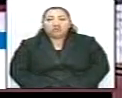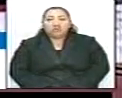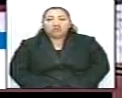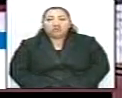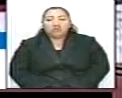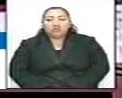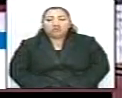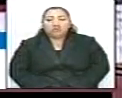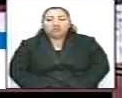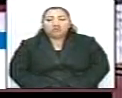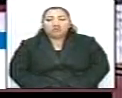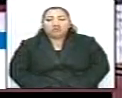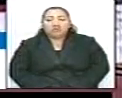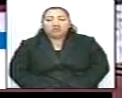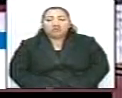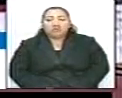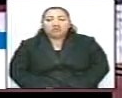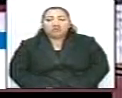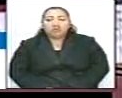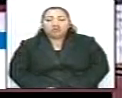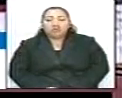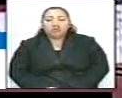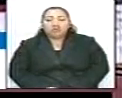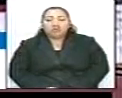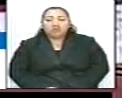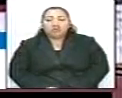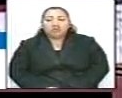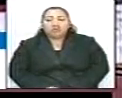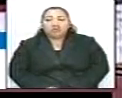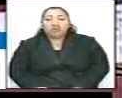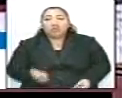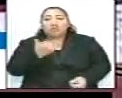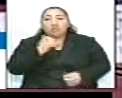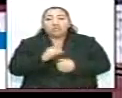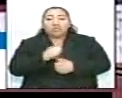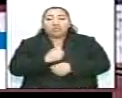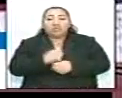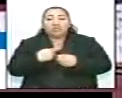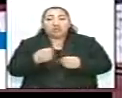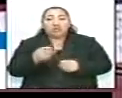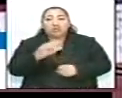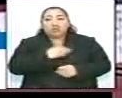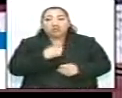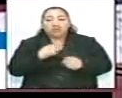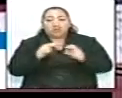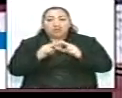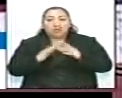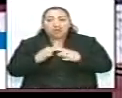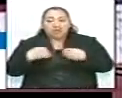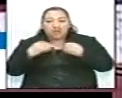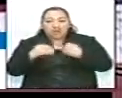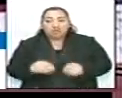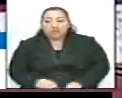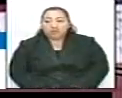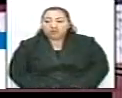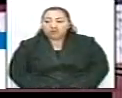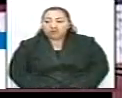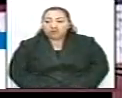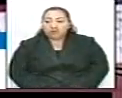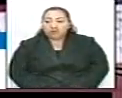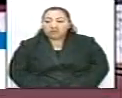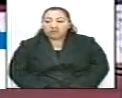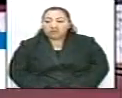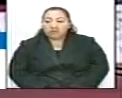ejecución? ¿Qué pasa con la capacidad de gasto, con la capacidad de inversión pública que el Ministerio de Vivienda tiene que tener? Eso lo